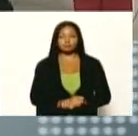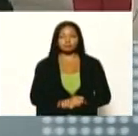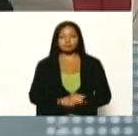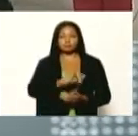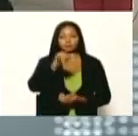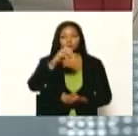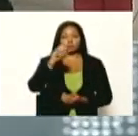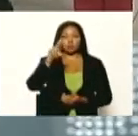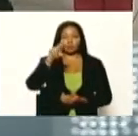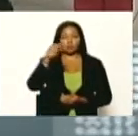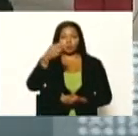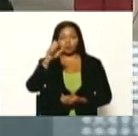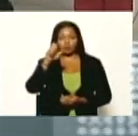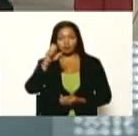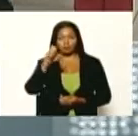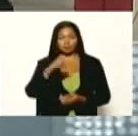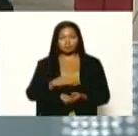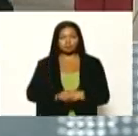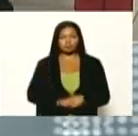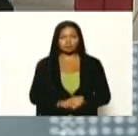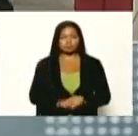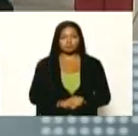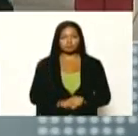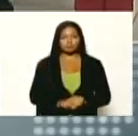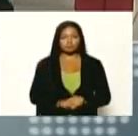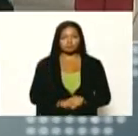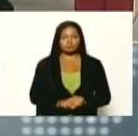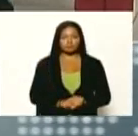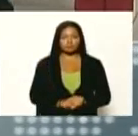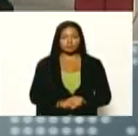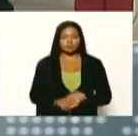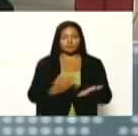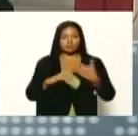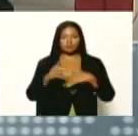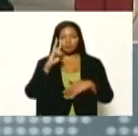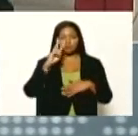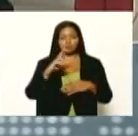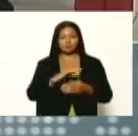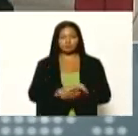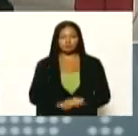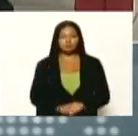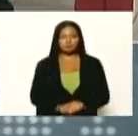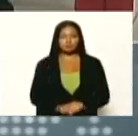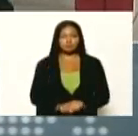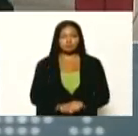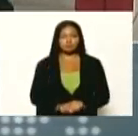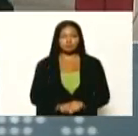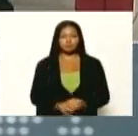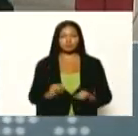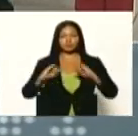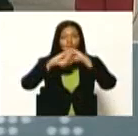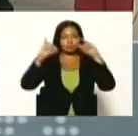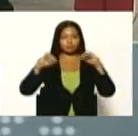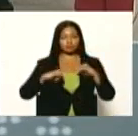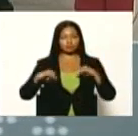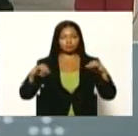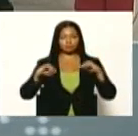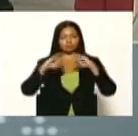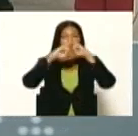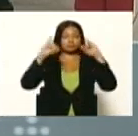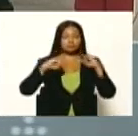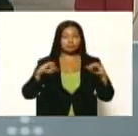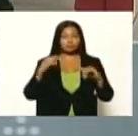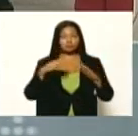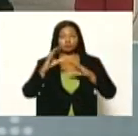Jorge Márquez, general Jorge Márquez. Va saliendo para allá. Feliz, feliz, feliz de